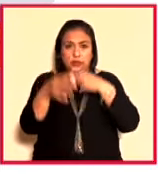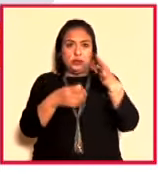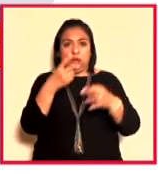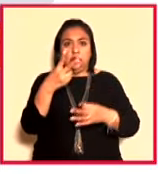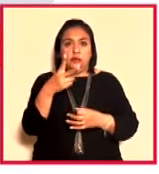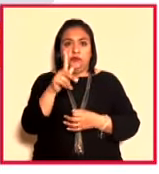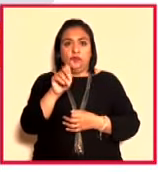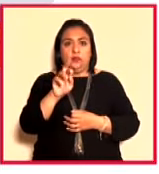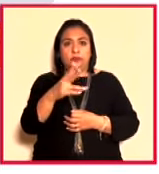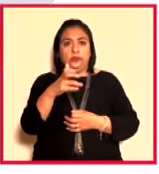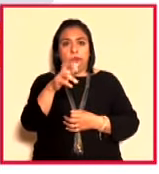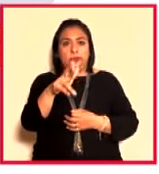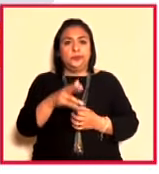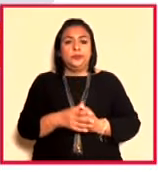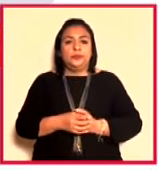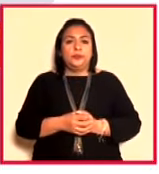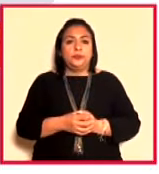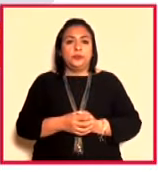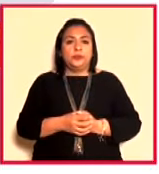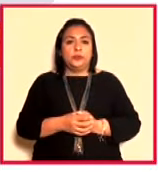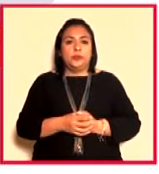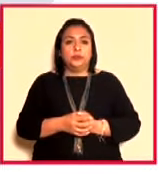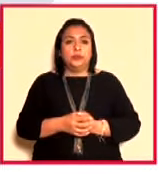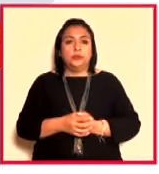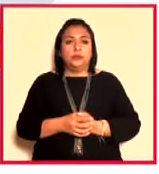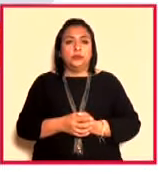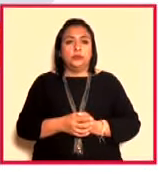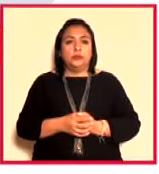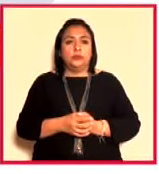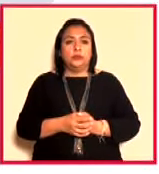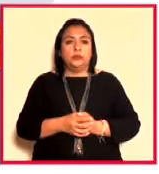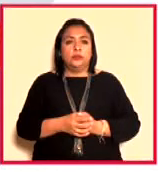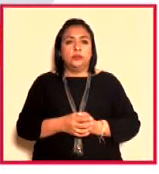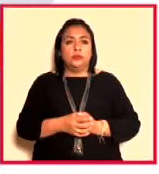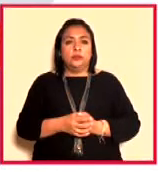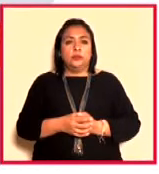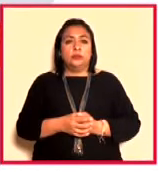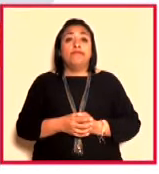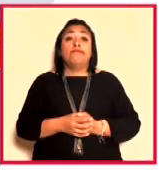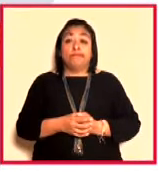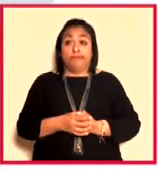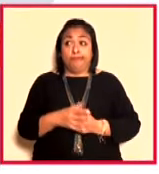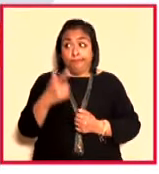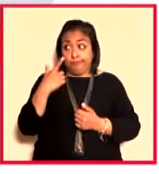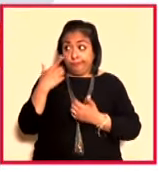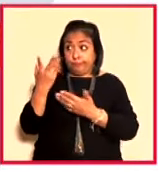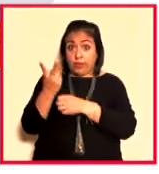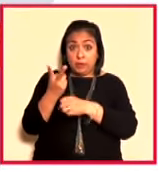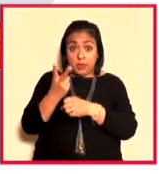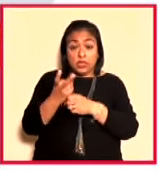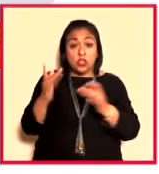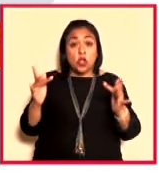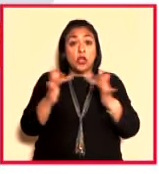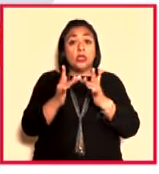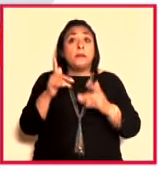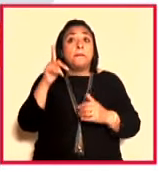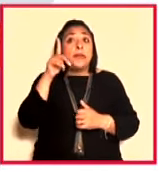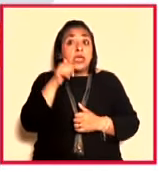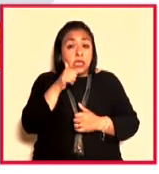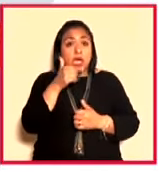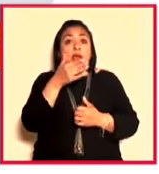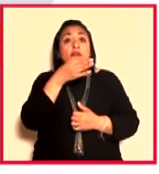22, Víctor Gaspar. Pues ahí está la invitación a conectarnos mañana y celebrar